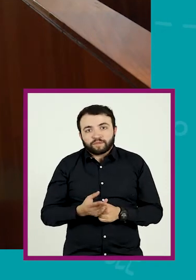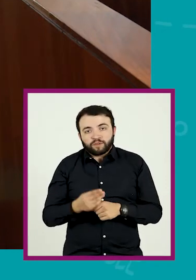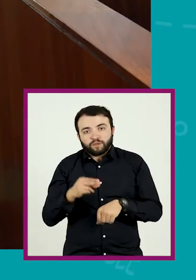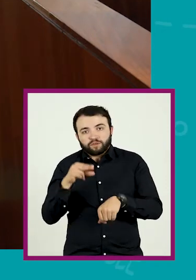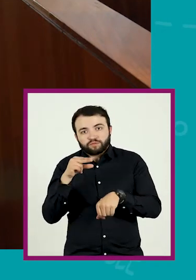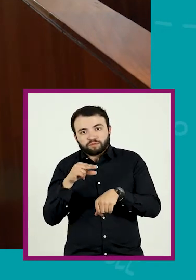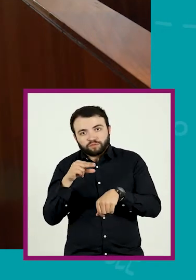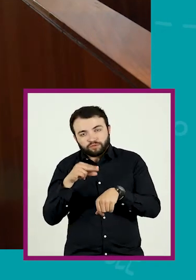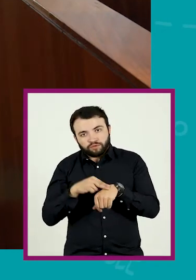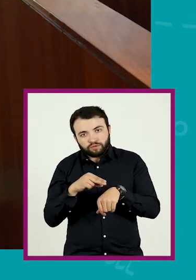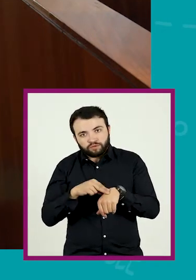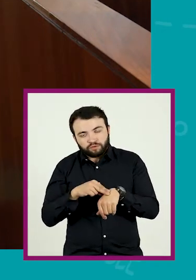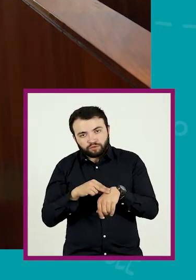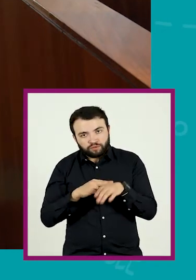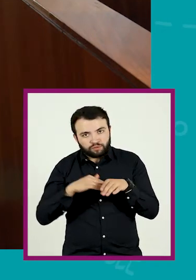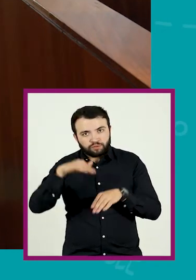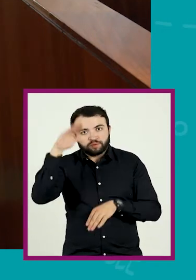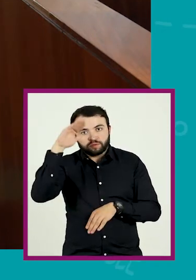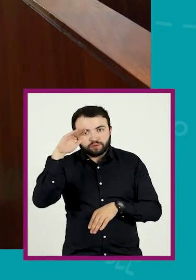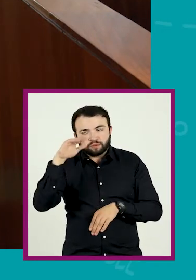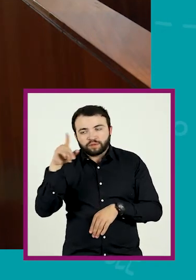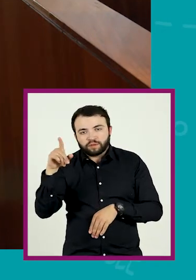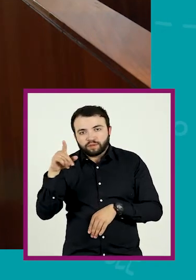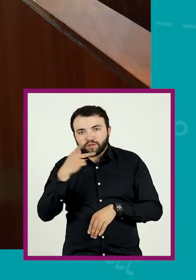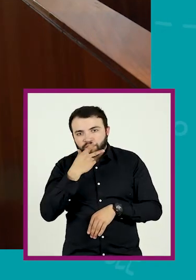doctor Ricardo Vázquez.